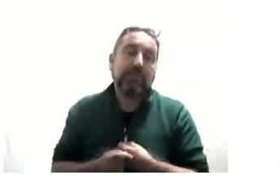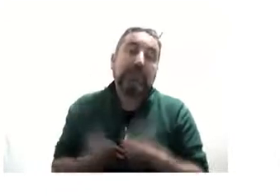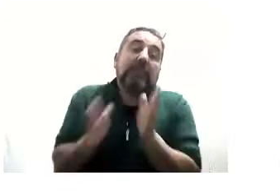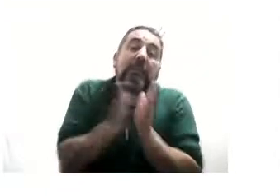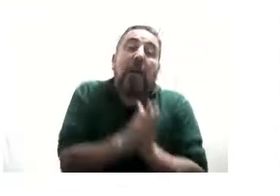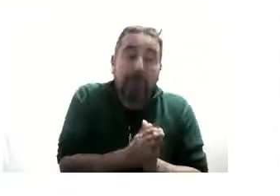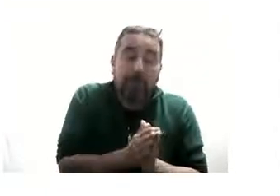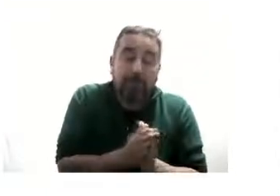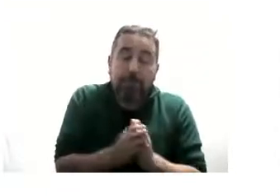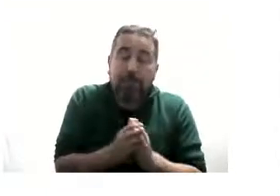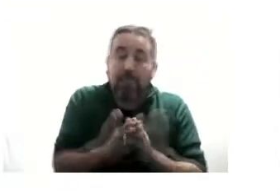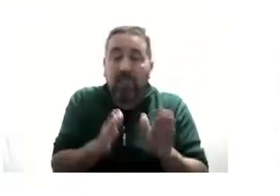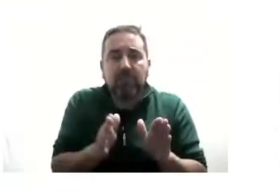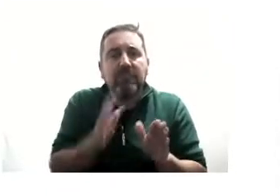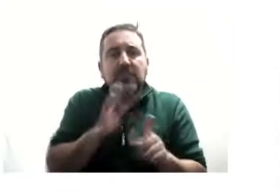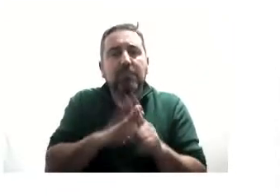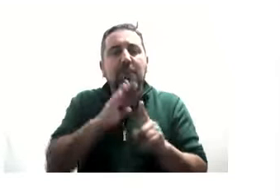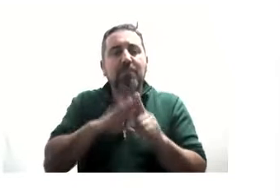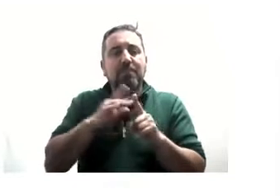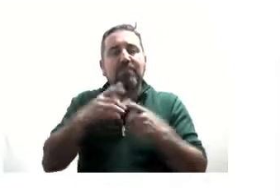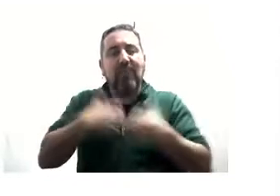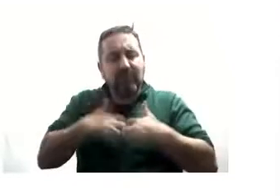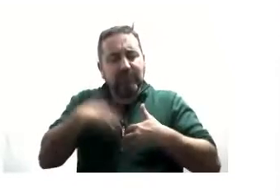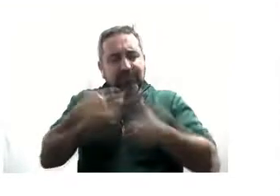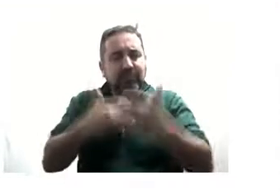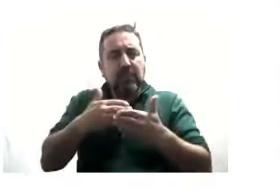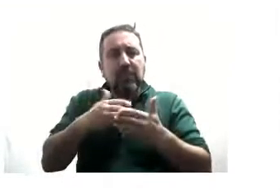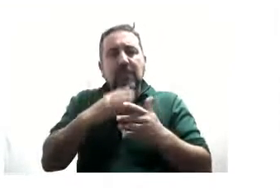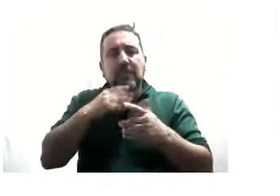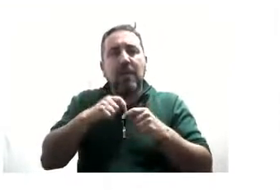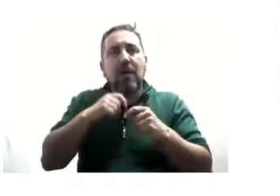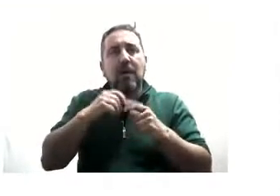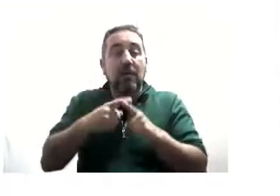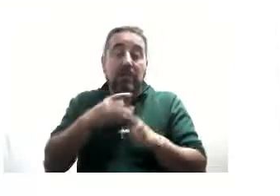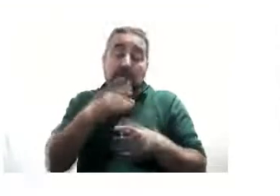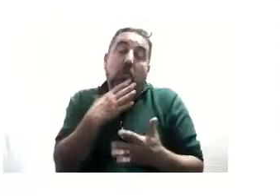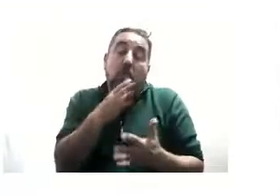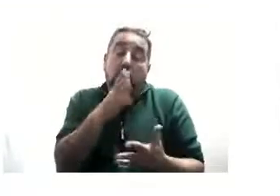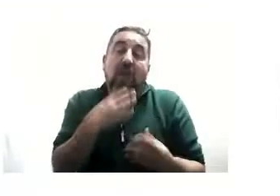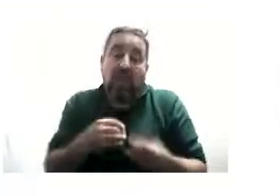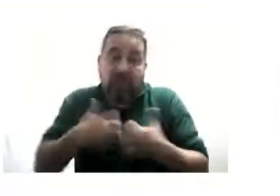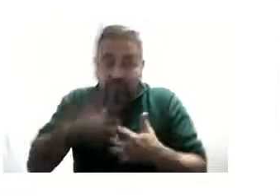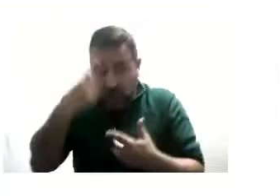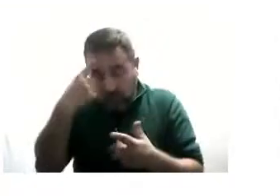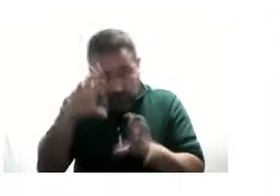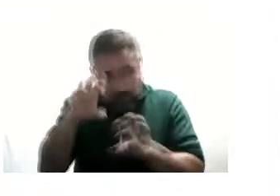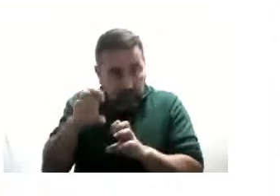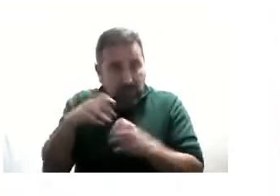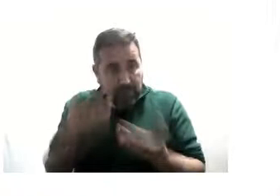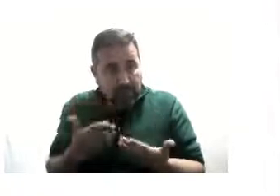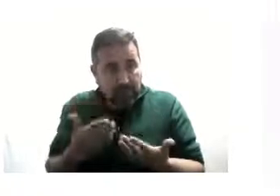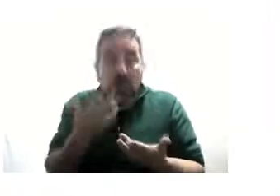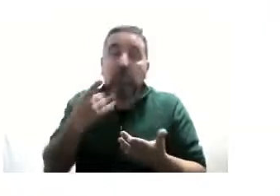conocer, lógicamente, que el deterioro cognitivo es algo consustancial a cumplir años, en el caso de los implantes, pues